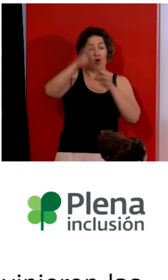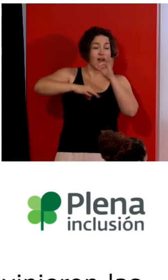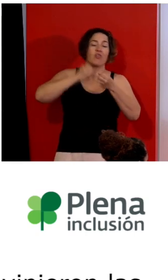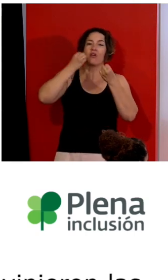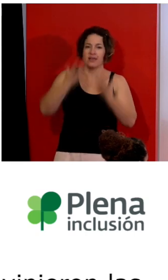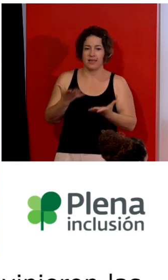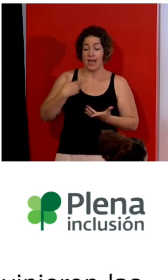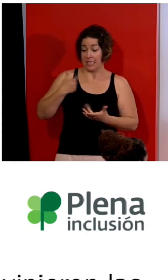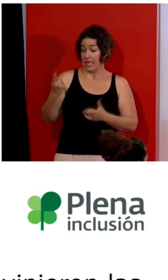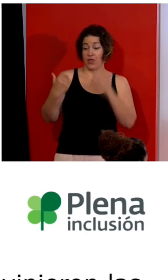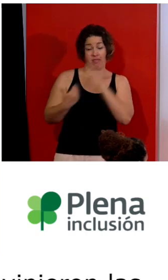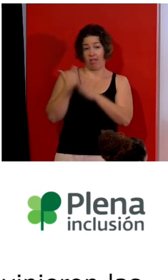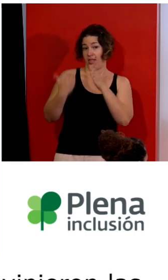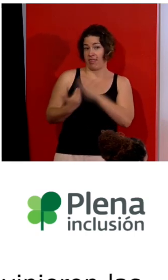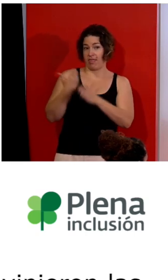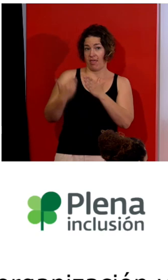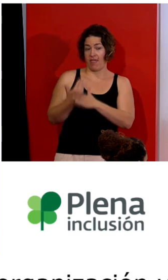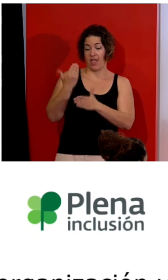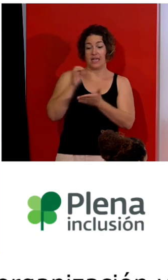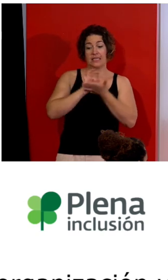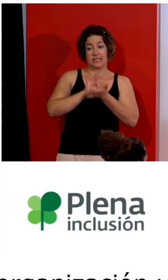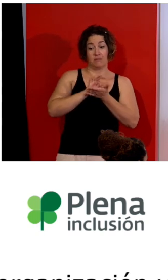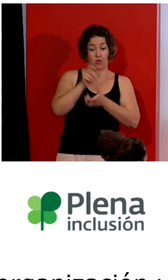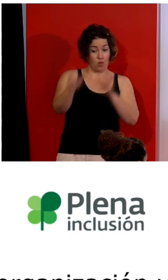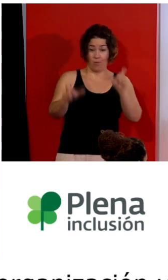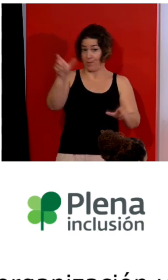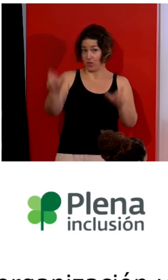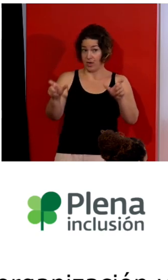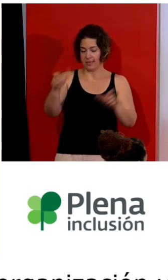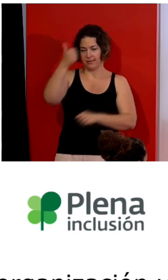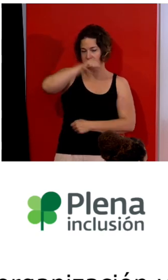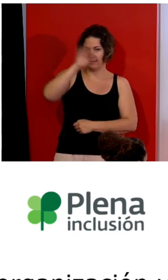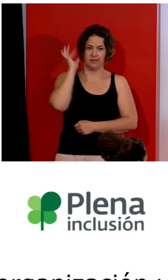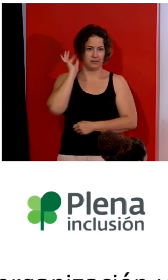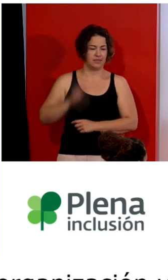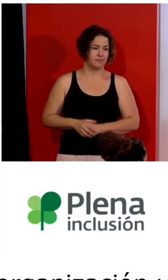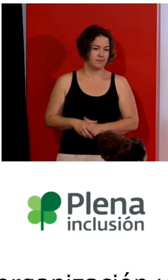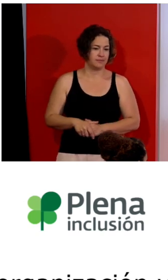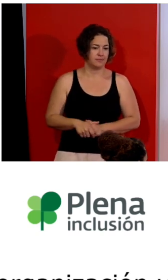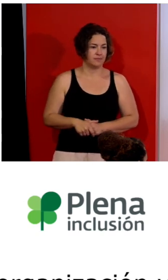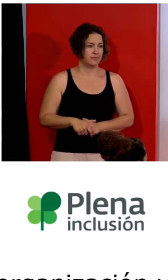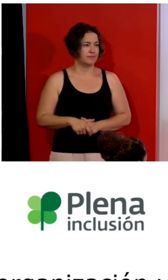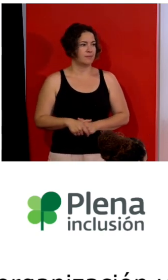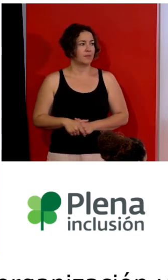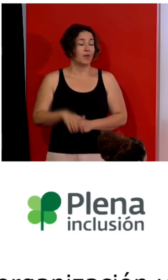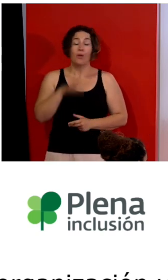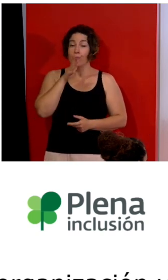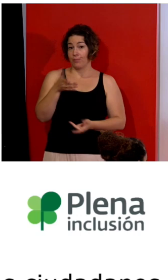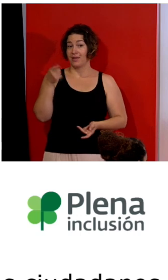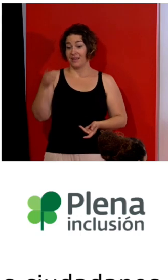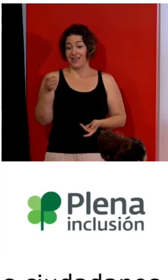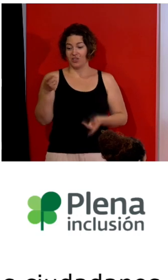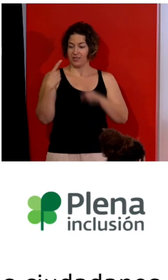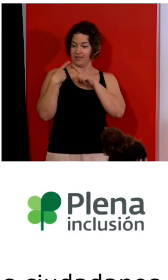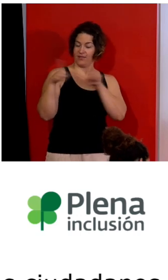en su día a día al servicio de los ciudadanos y de las ciudadanas. Porque eso es precisamente lo que